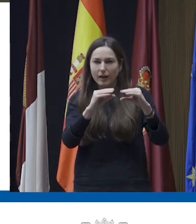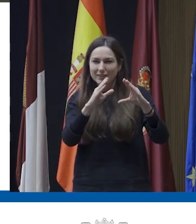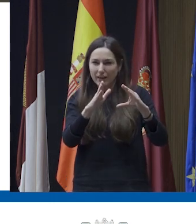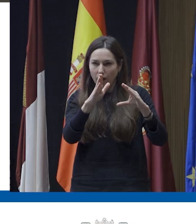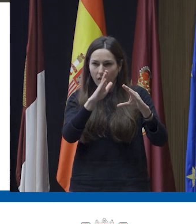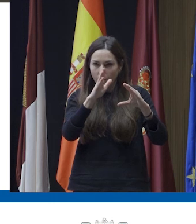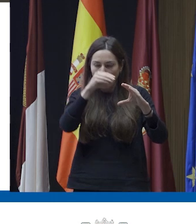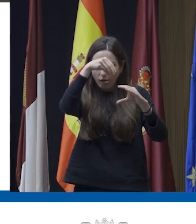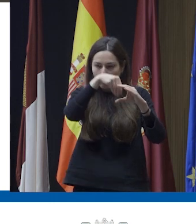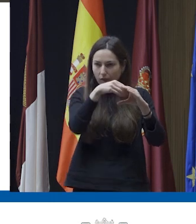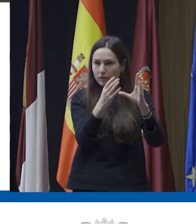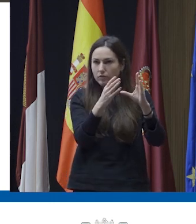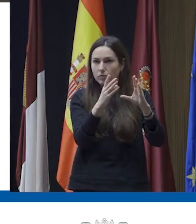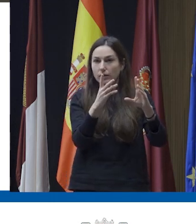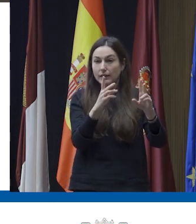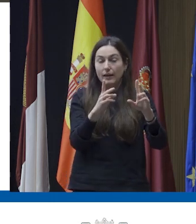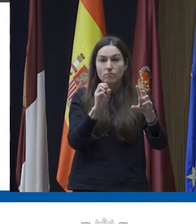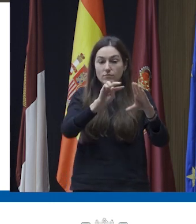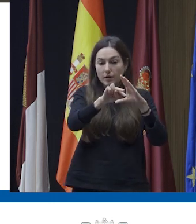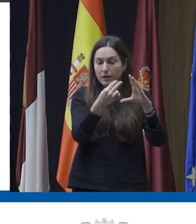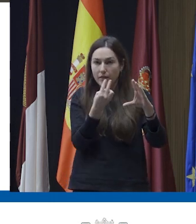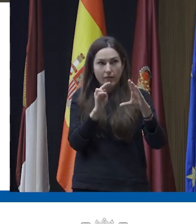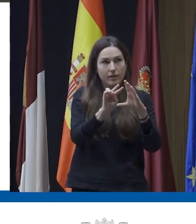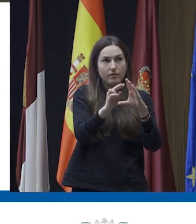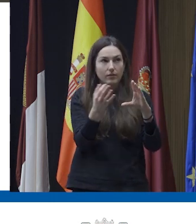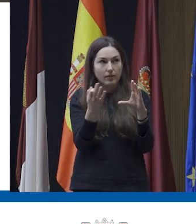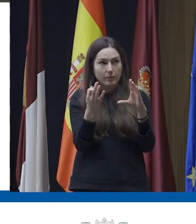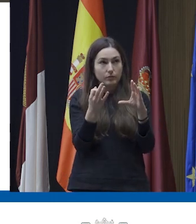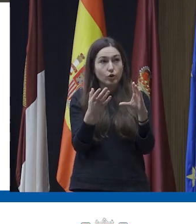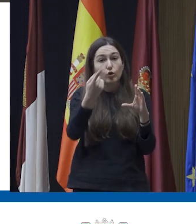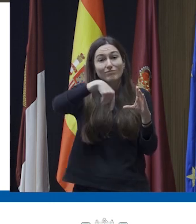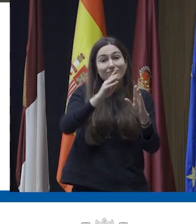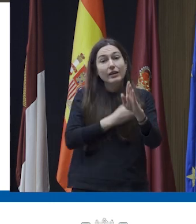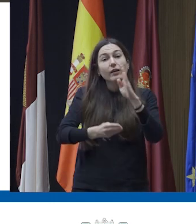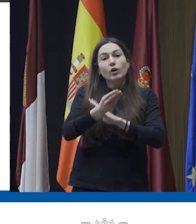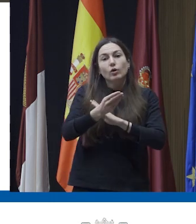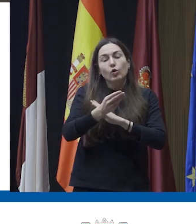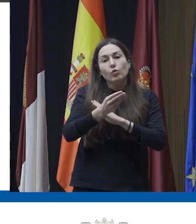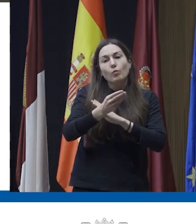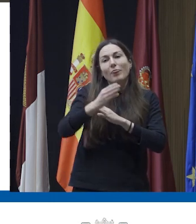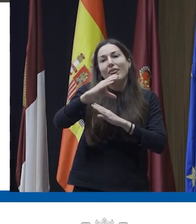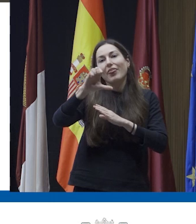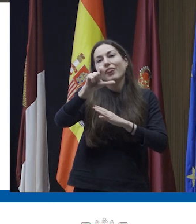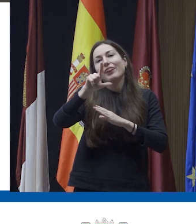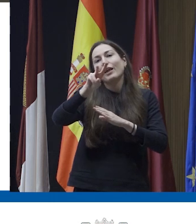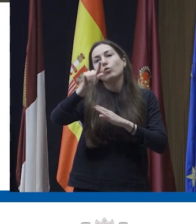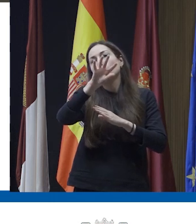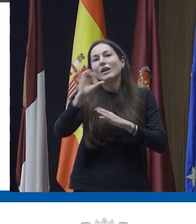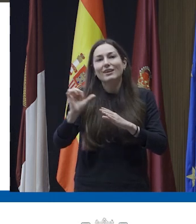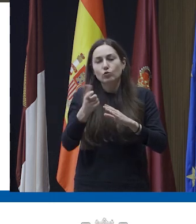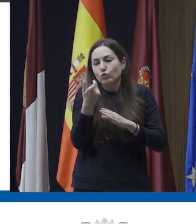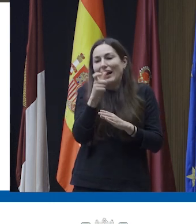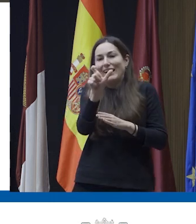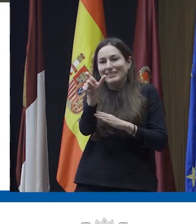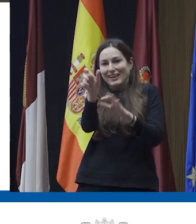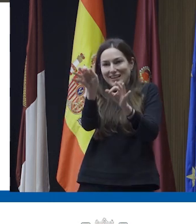Entonces nosotros nacemos con un número de células que son estas, que son el endotelio, nacemos con un número limitado a lo largo de la vida y las